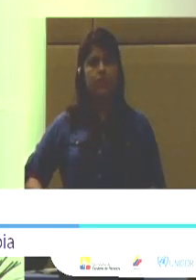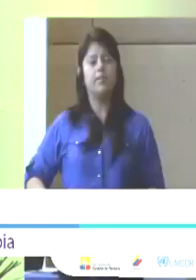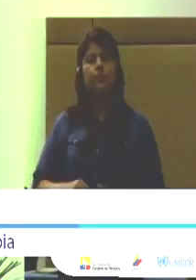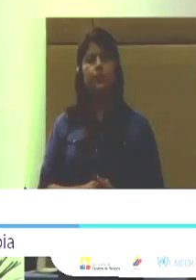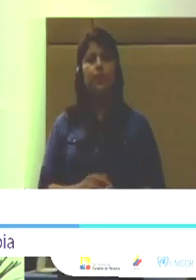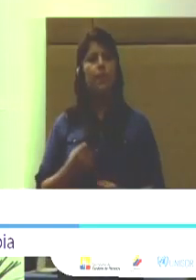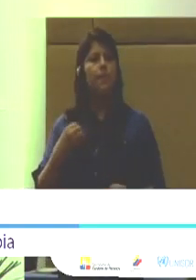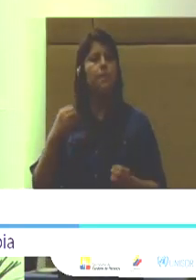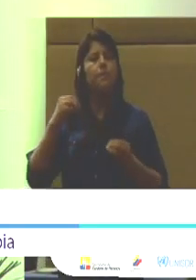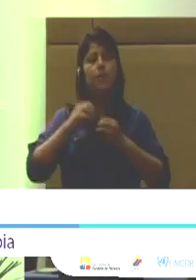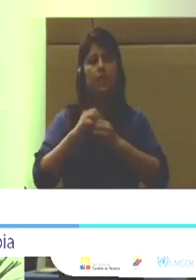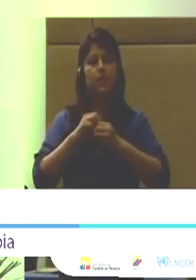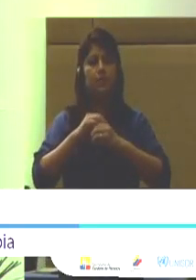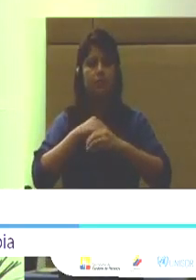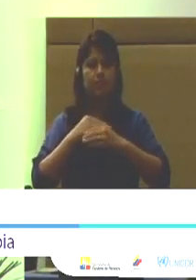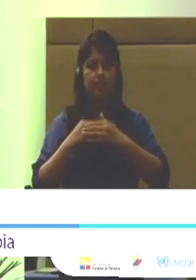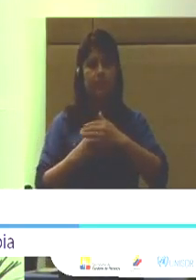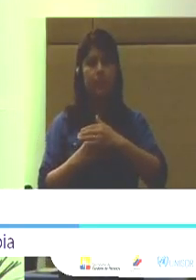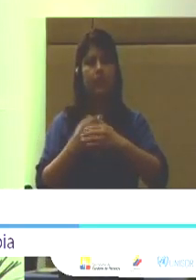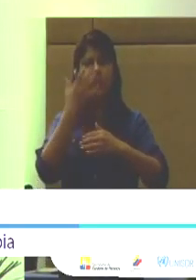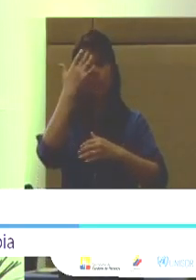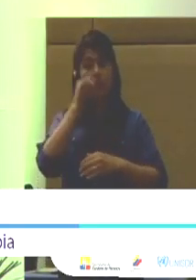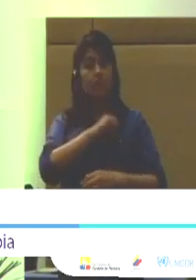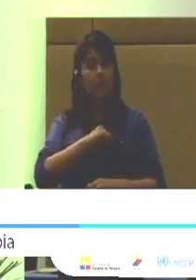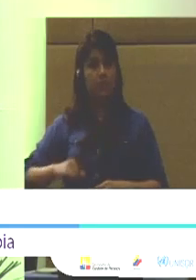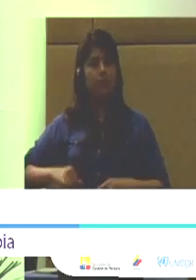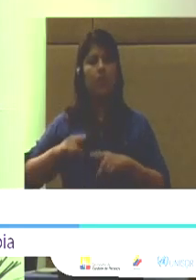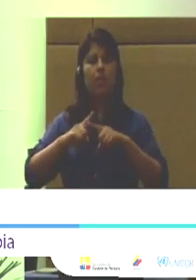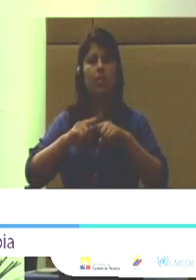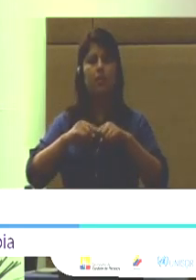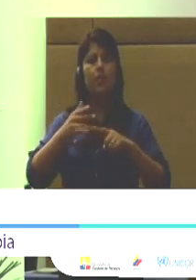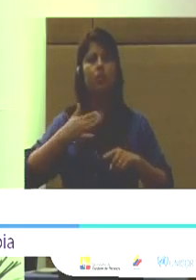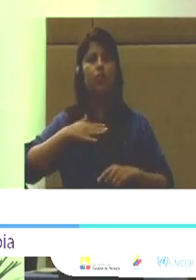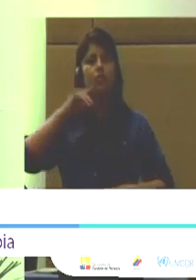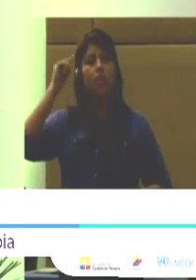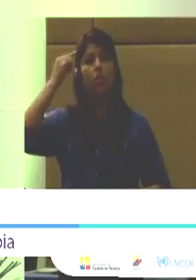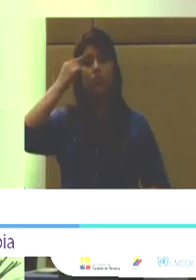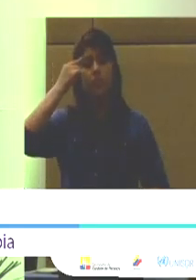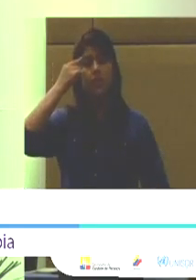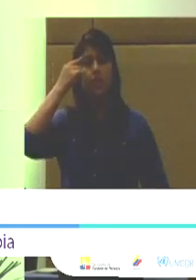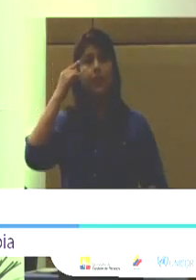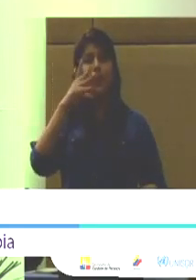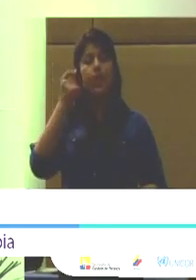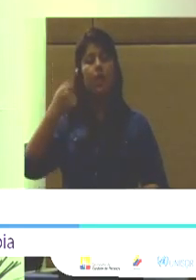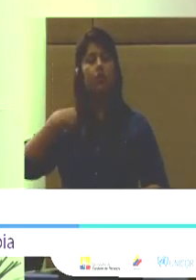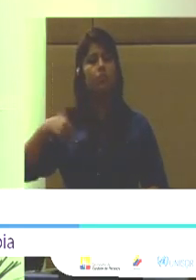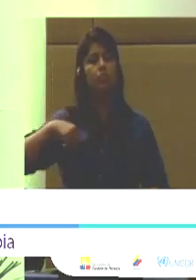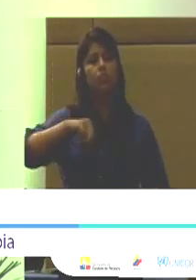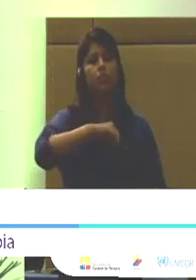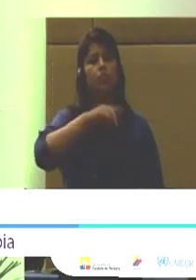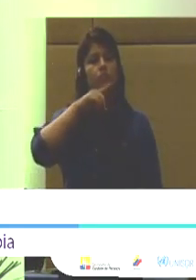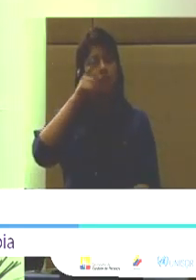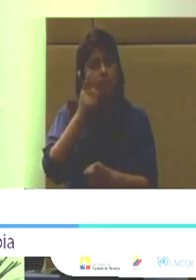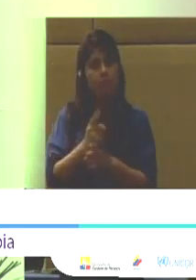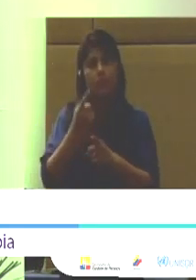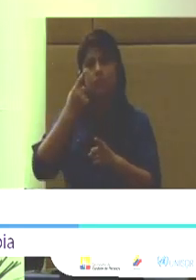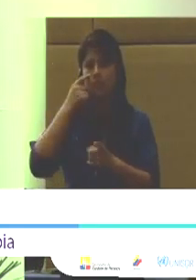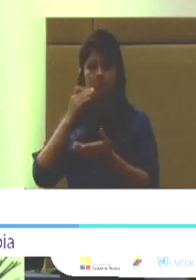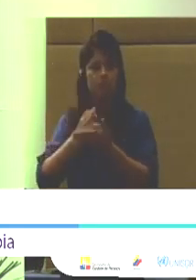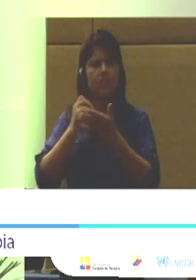más emprendedora, porque esa actitud depende de nuestra conciencia, de que nosotros realmente identifiquemos. Este